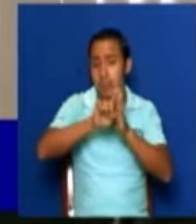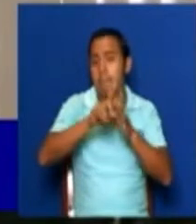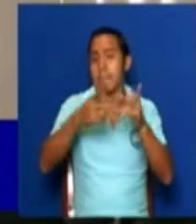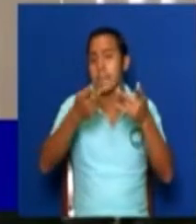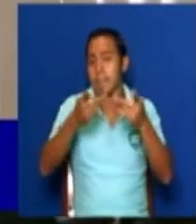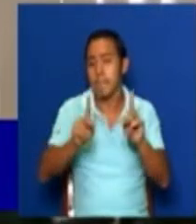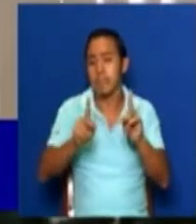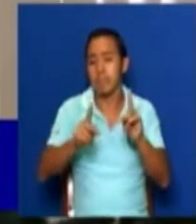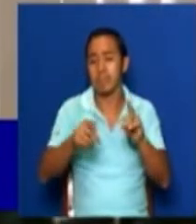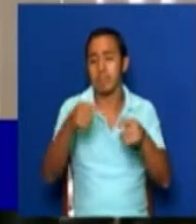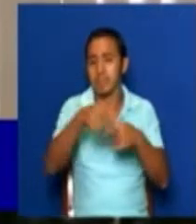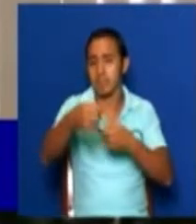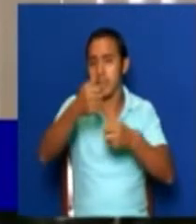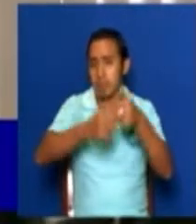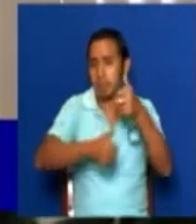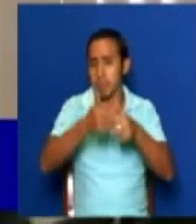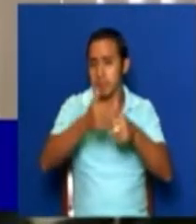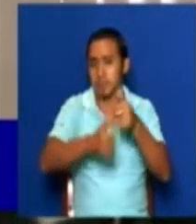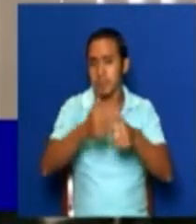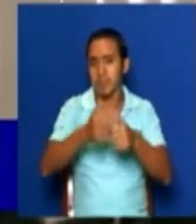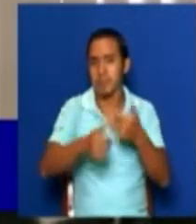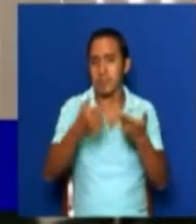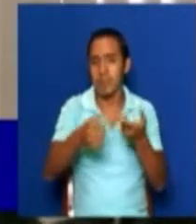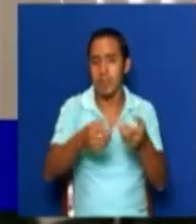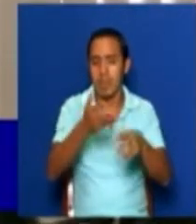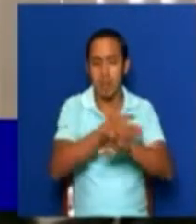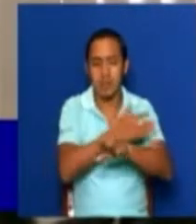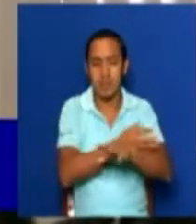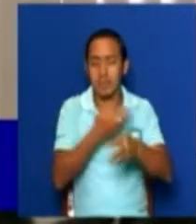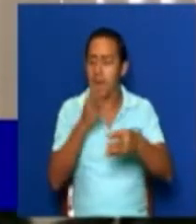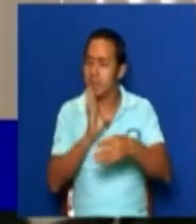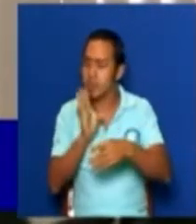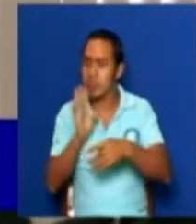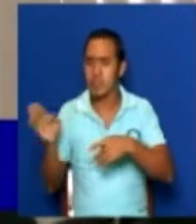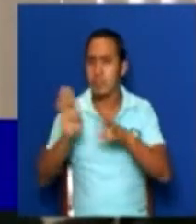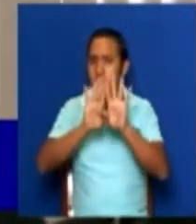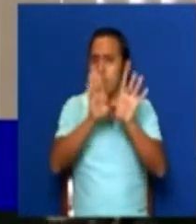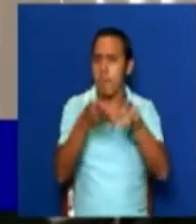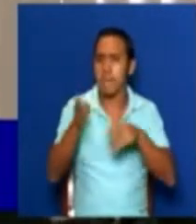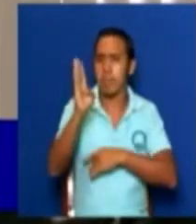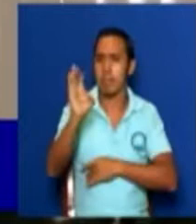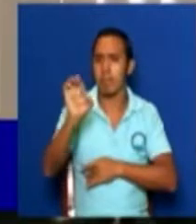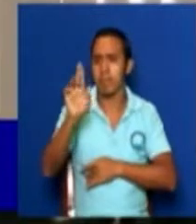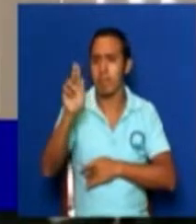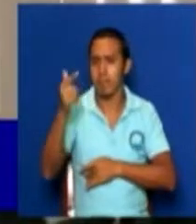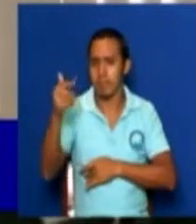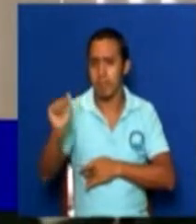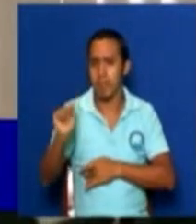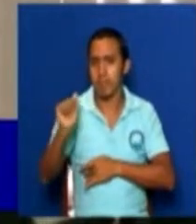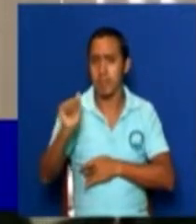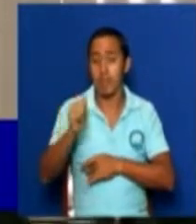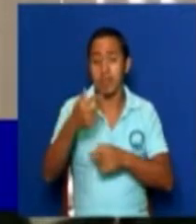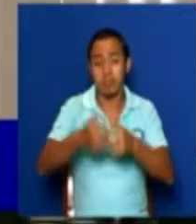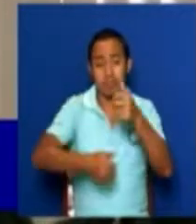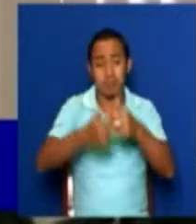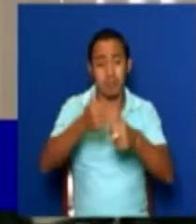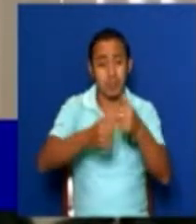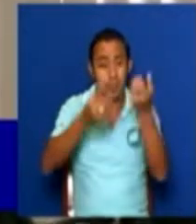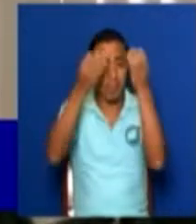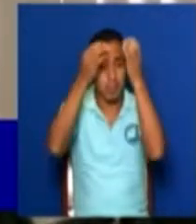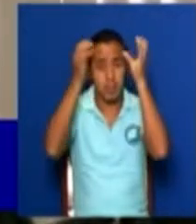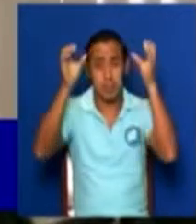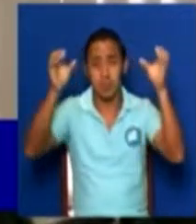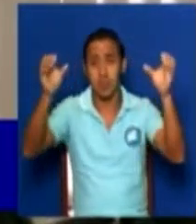si este es un problema fundamentalmente, y lo comentábamos con Berta Rosa, es un problema fundamentalmente cultural,